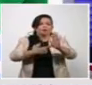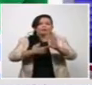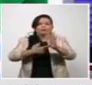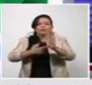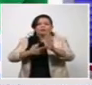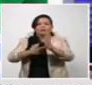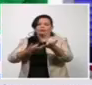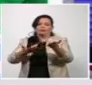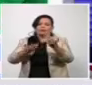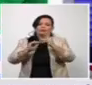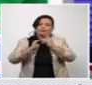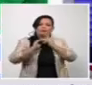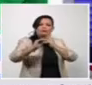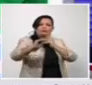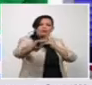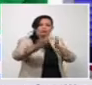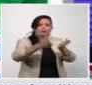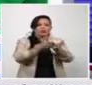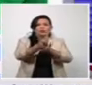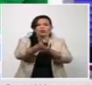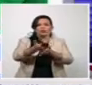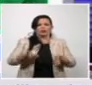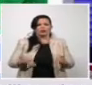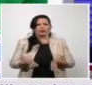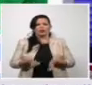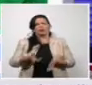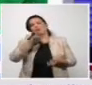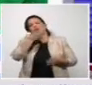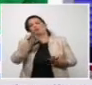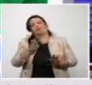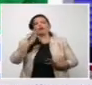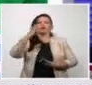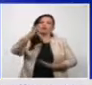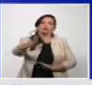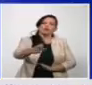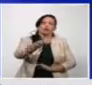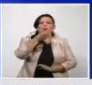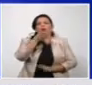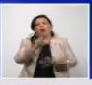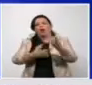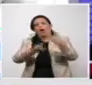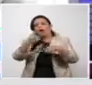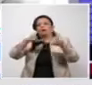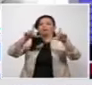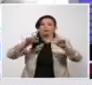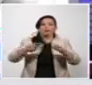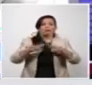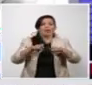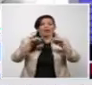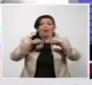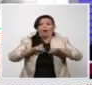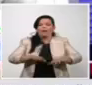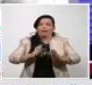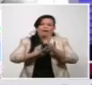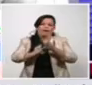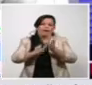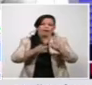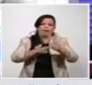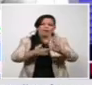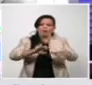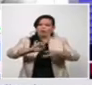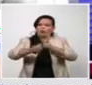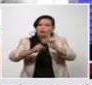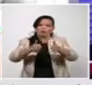vea que hay una reducción de algunos de estos indicadores, que juega con muchas cosas. La OMS había incluso asegurado que hace